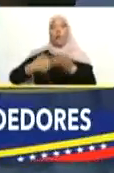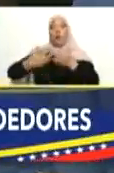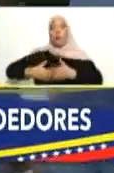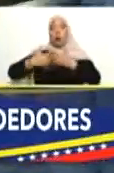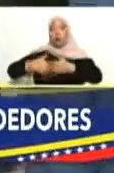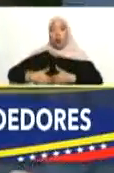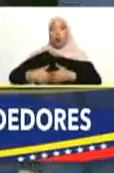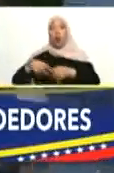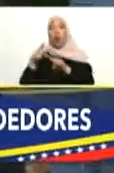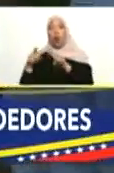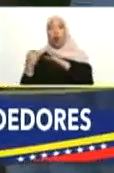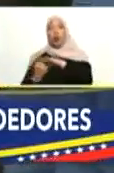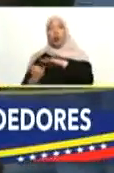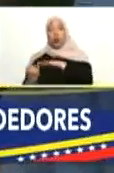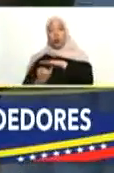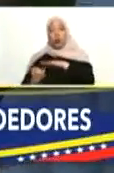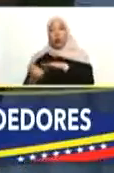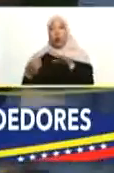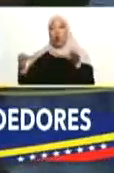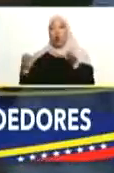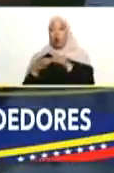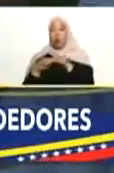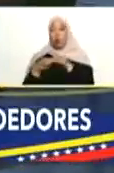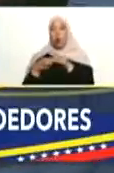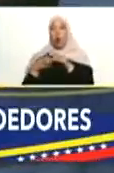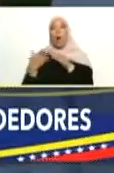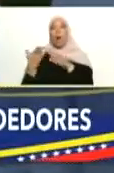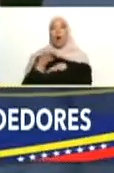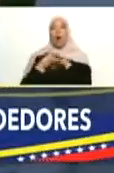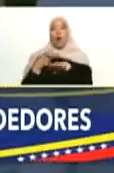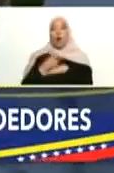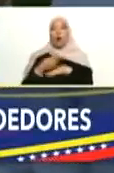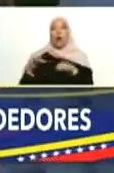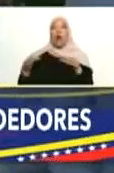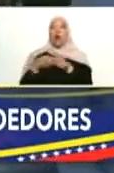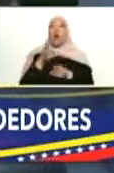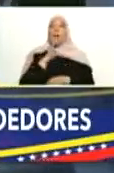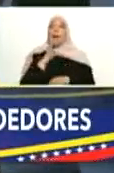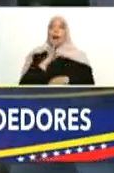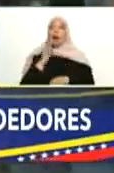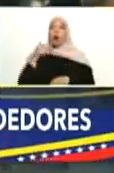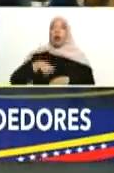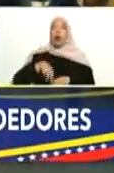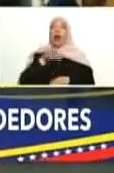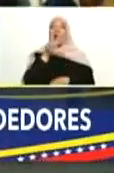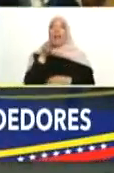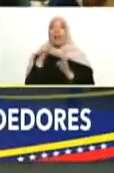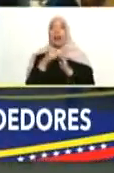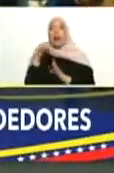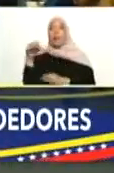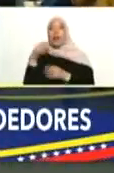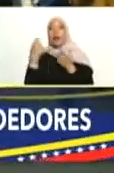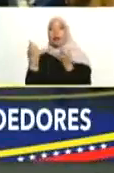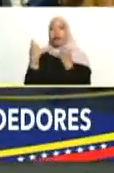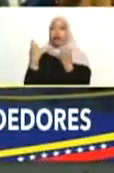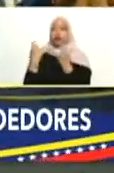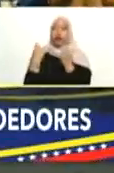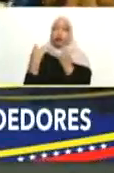hermanas, como lo son el equipo de Emprender Juntos, el equipo del Banco del Tesoro, han formado más de 3.000 emprendedores, presidente, y